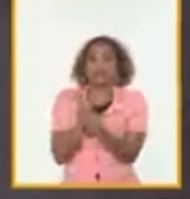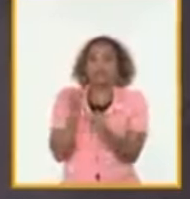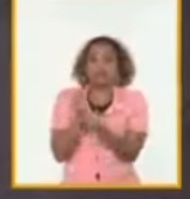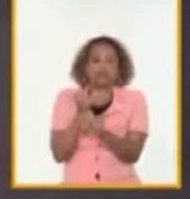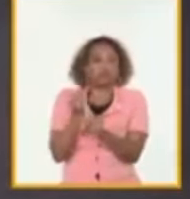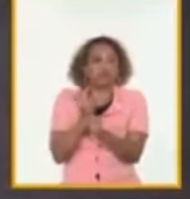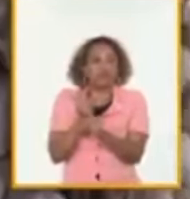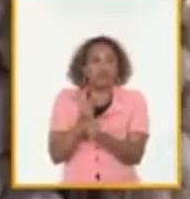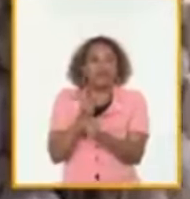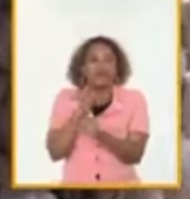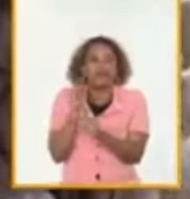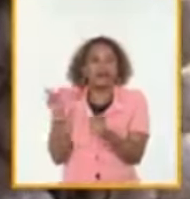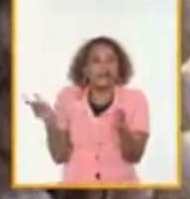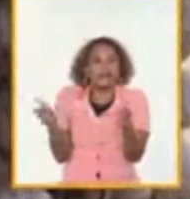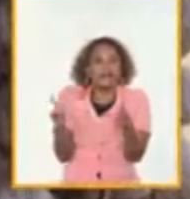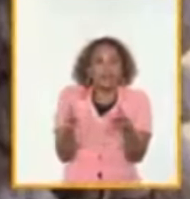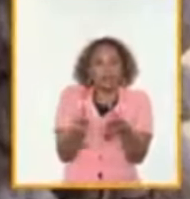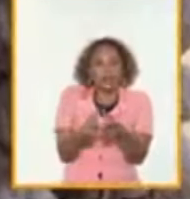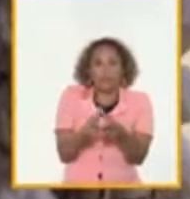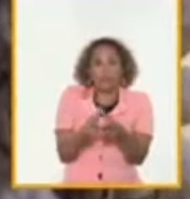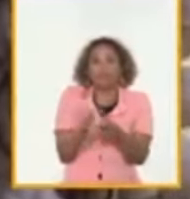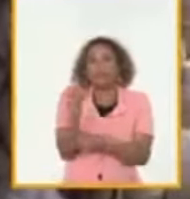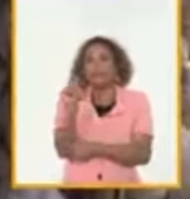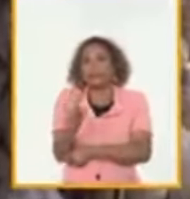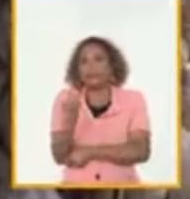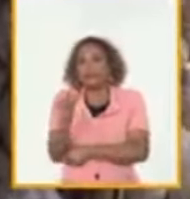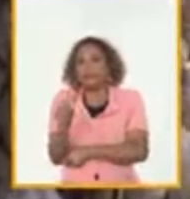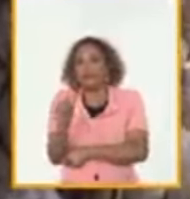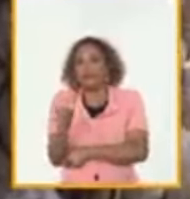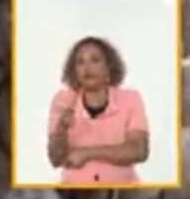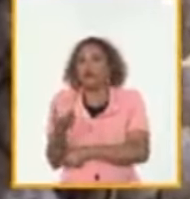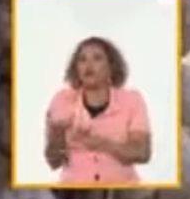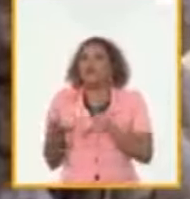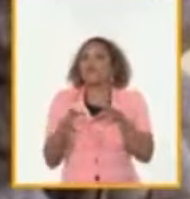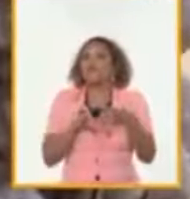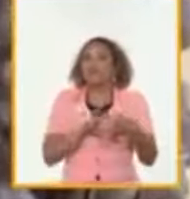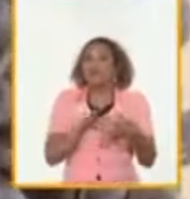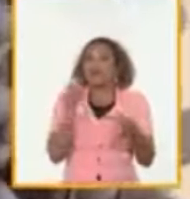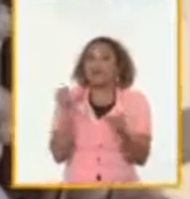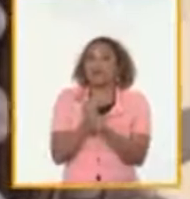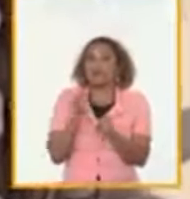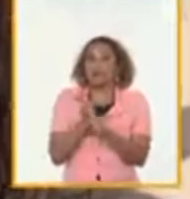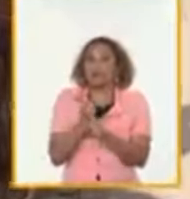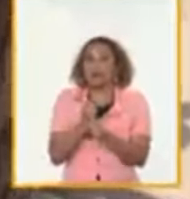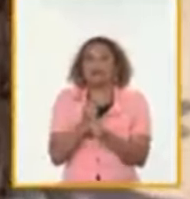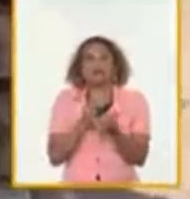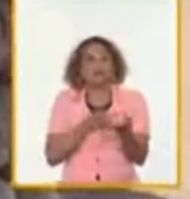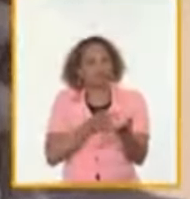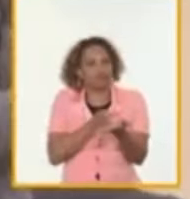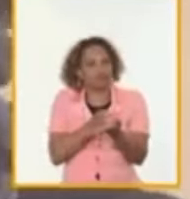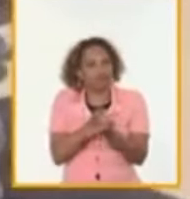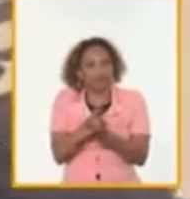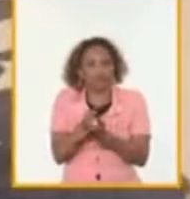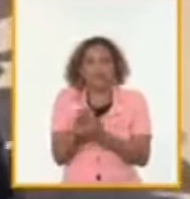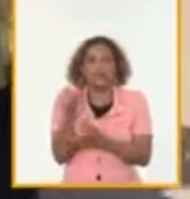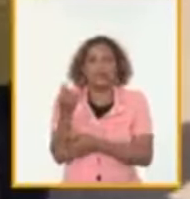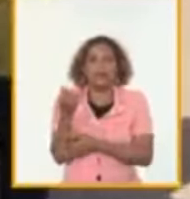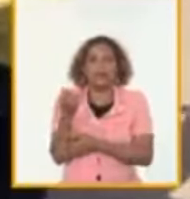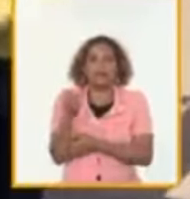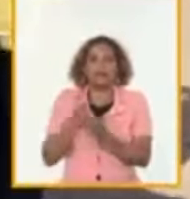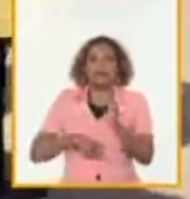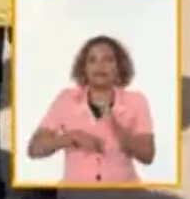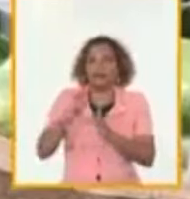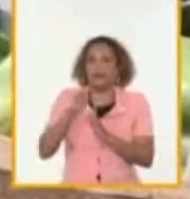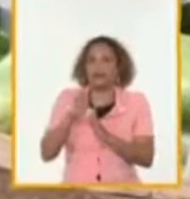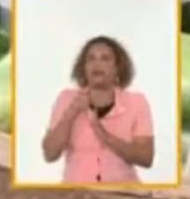es La minoría de de las formas de gestión no Estatal que han mantenido el el preo y que hemos tenido que